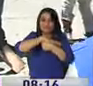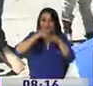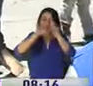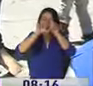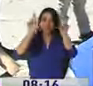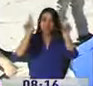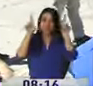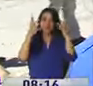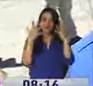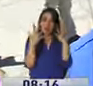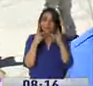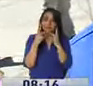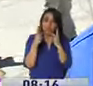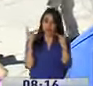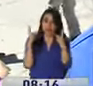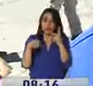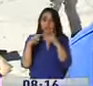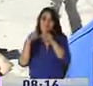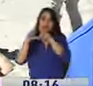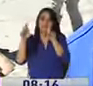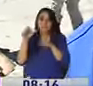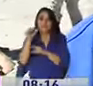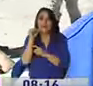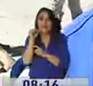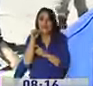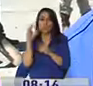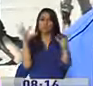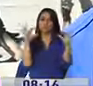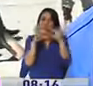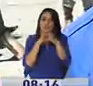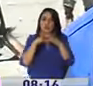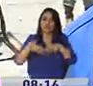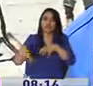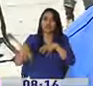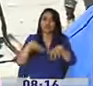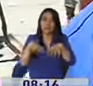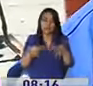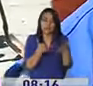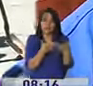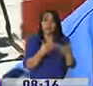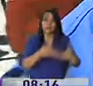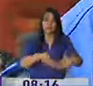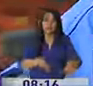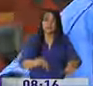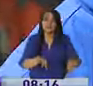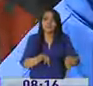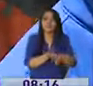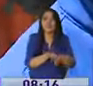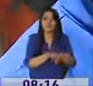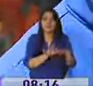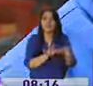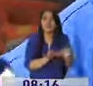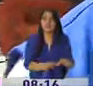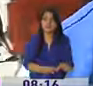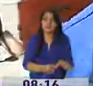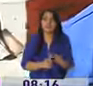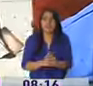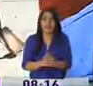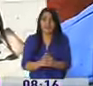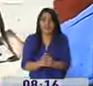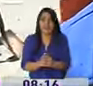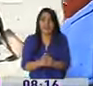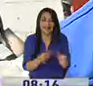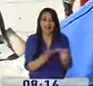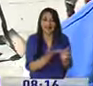en conjunto con la EMAPS, siempre mantenemos una coordinación y apenas nosotros terminamos los trabajos de reparación, la EMOS, como pueden ver,